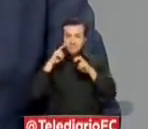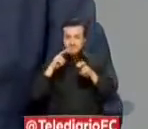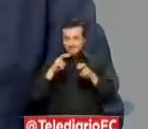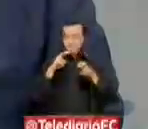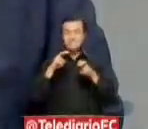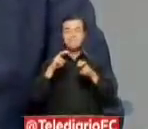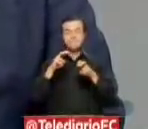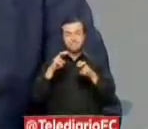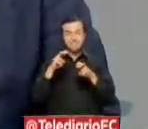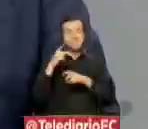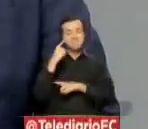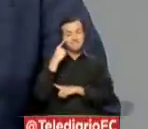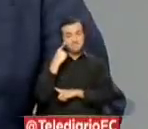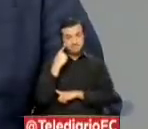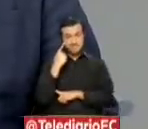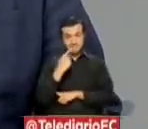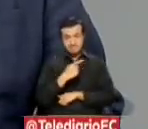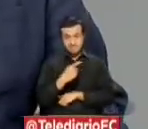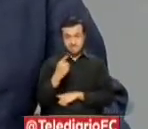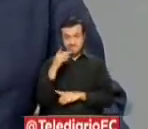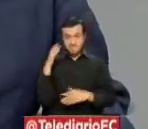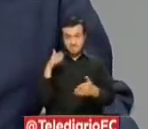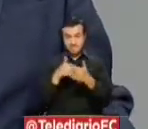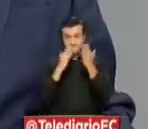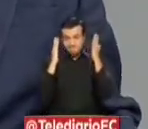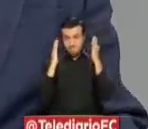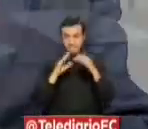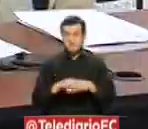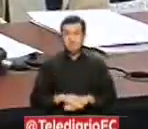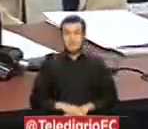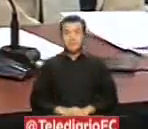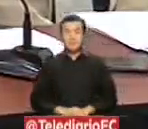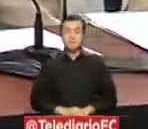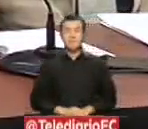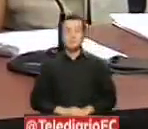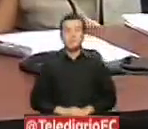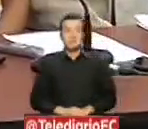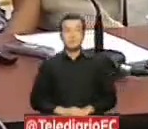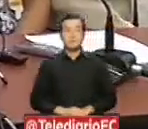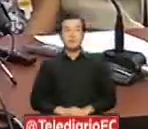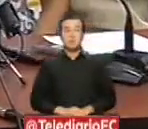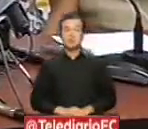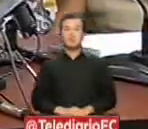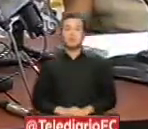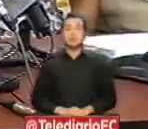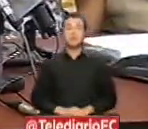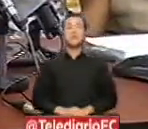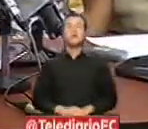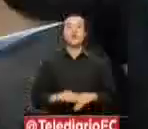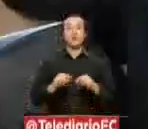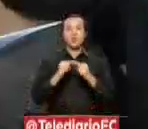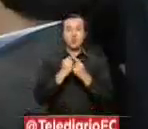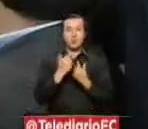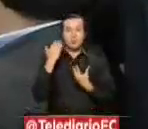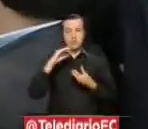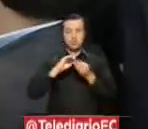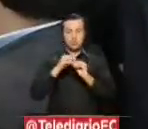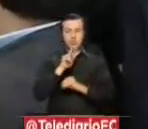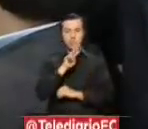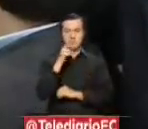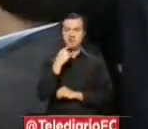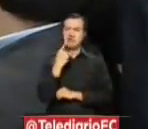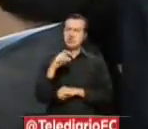y o administrativo en su contra. Para el bloque de Creo, es inaceptable que en su calidad de